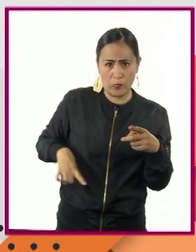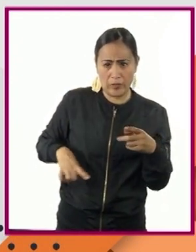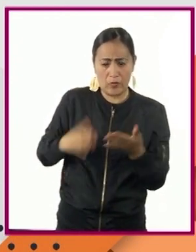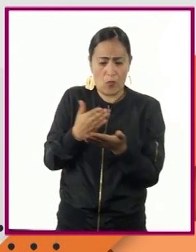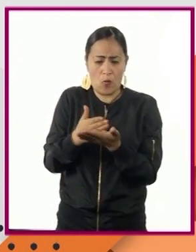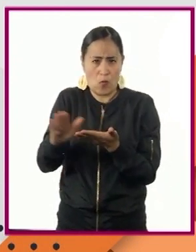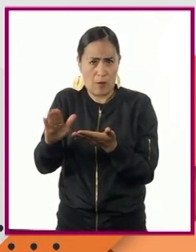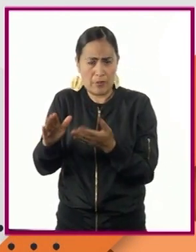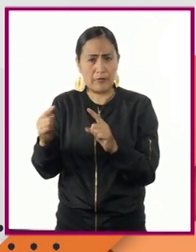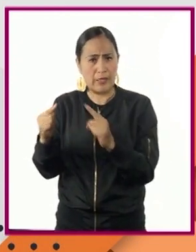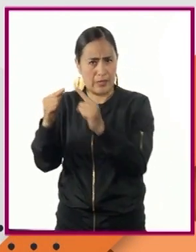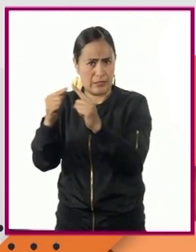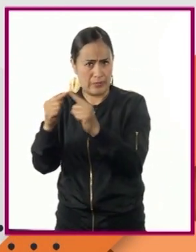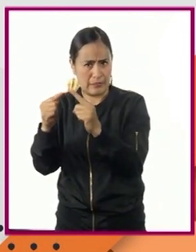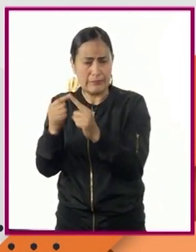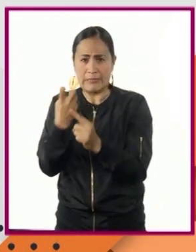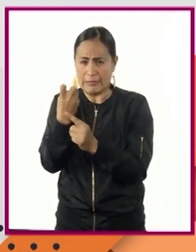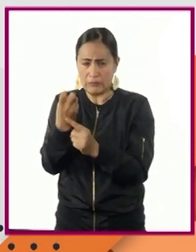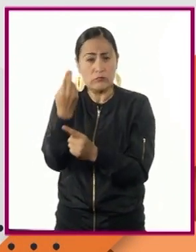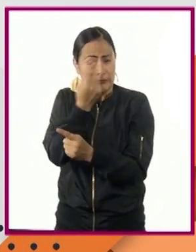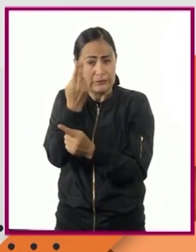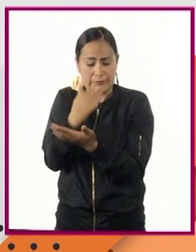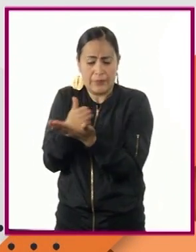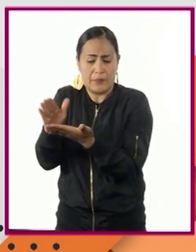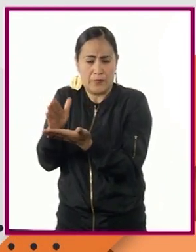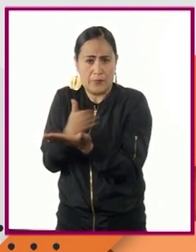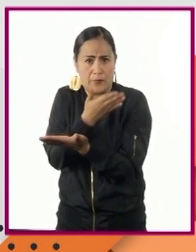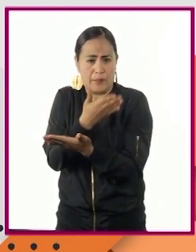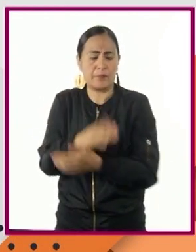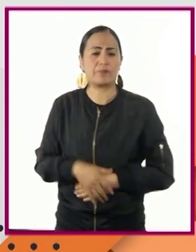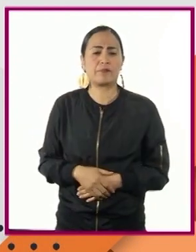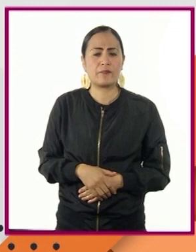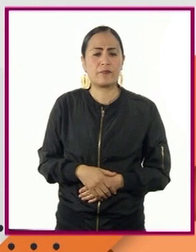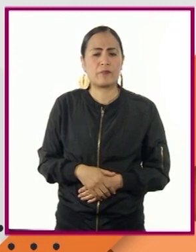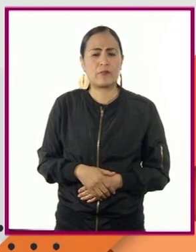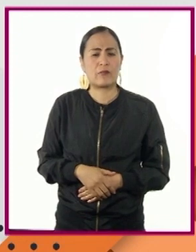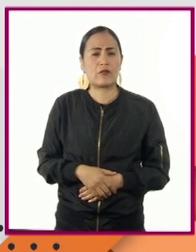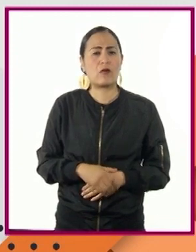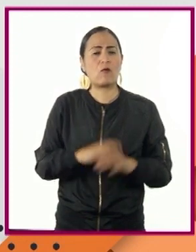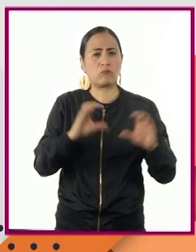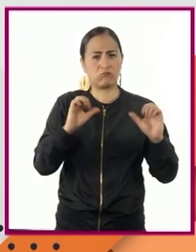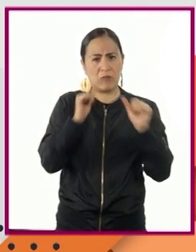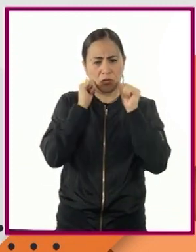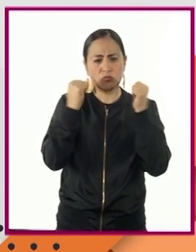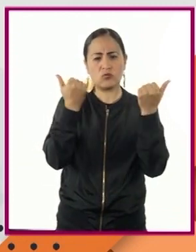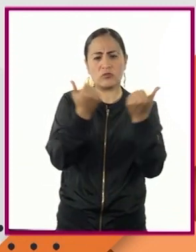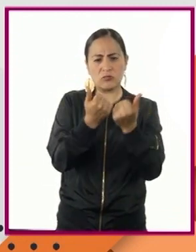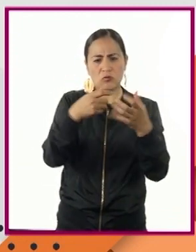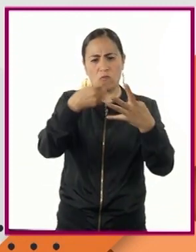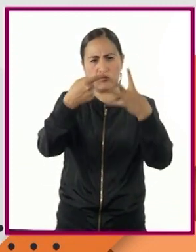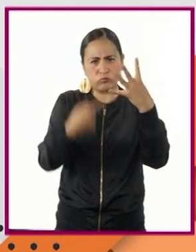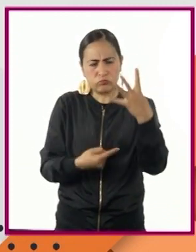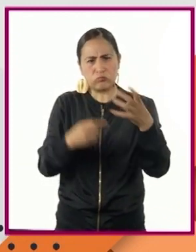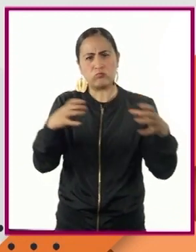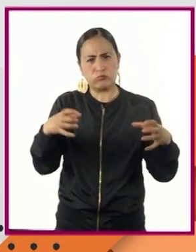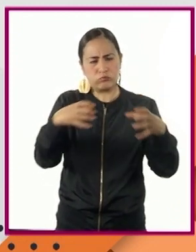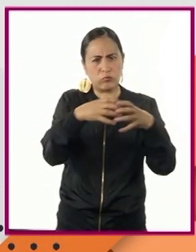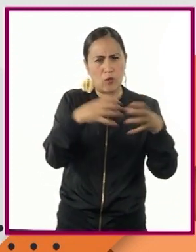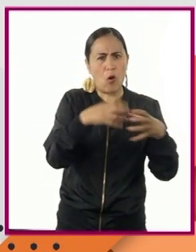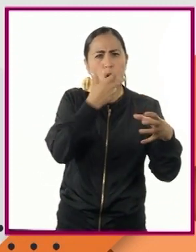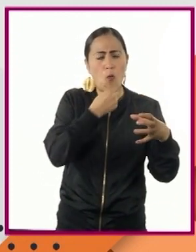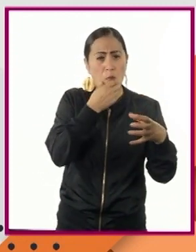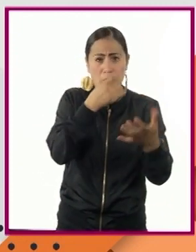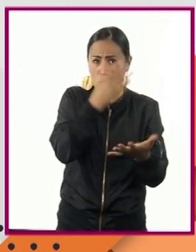puramente eclesiásticos. Segundo, suprimir todas las corporaciones de regulares del sexo masculino, sin excepción